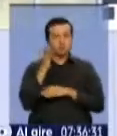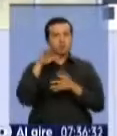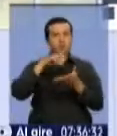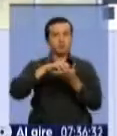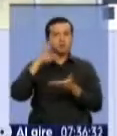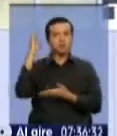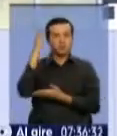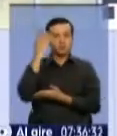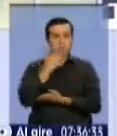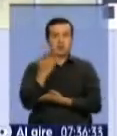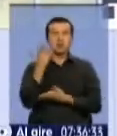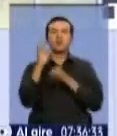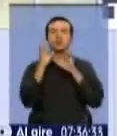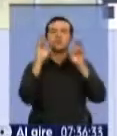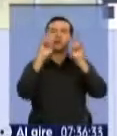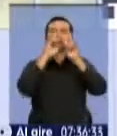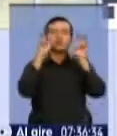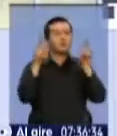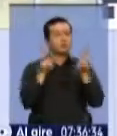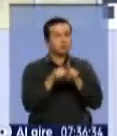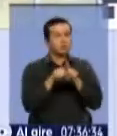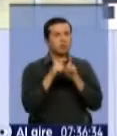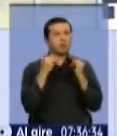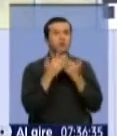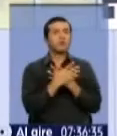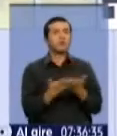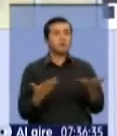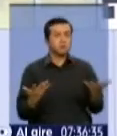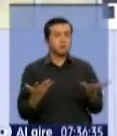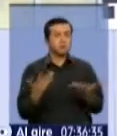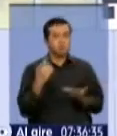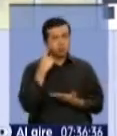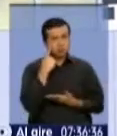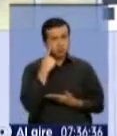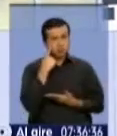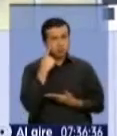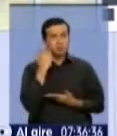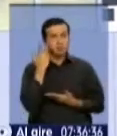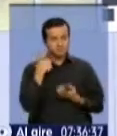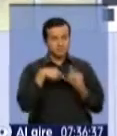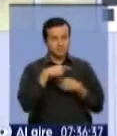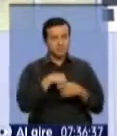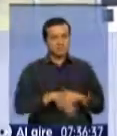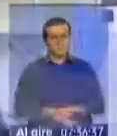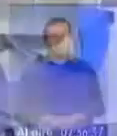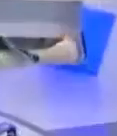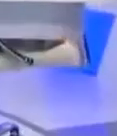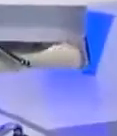provincia de Tungurahua, con quien vamos a hablar sobre el mismo tema, pero ahora desde la otra vereda. Venimos de inmediato.